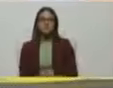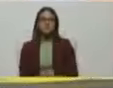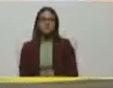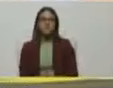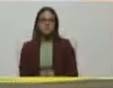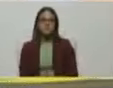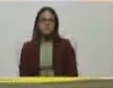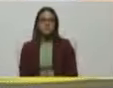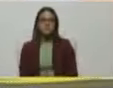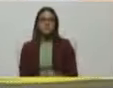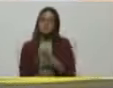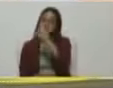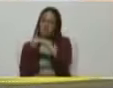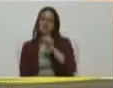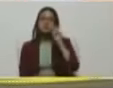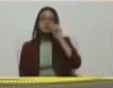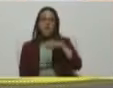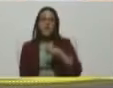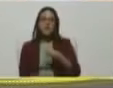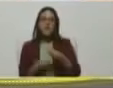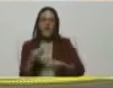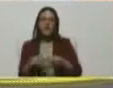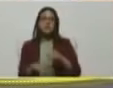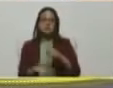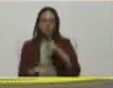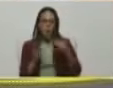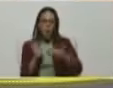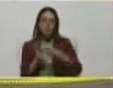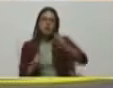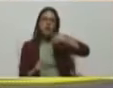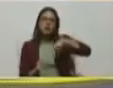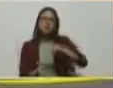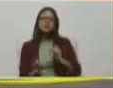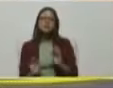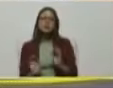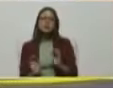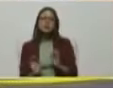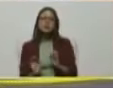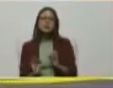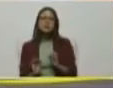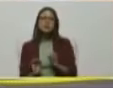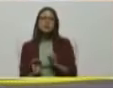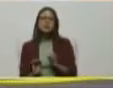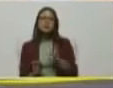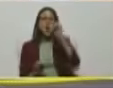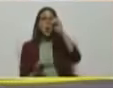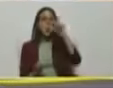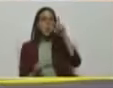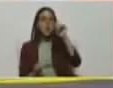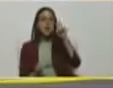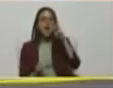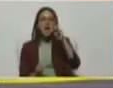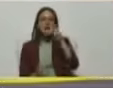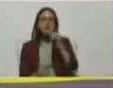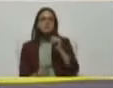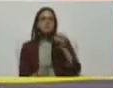británicos estuvieron aquí combatiendo junto a nosotros. Oliari fue uno de los decanes más